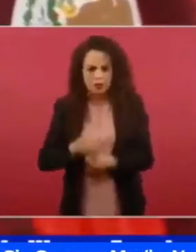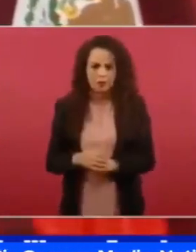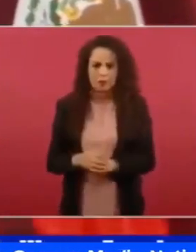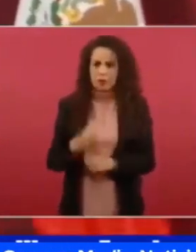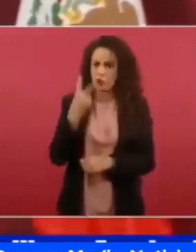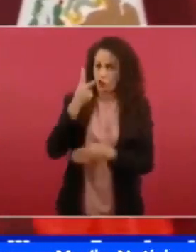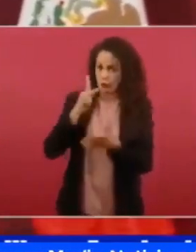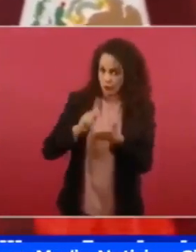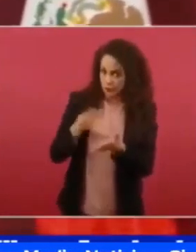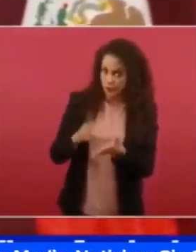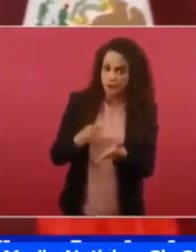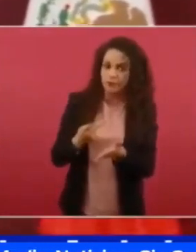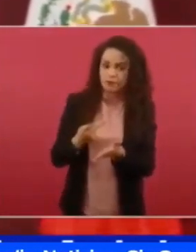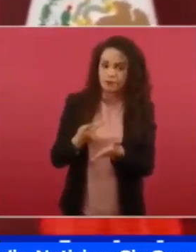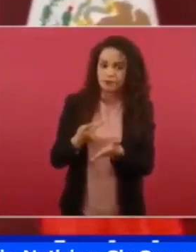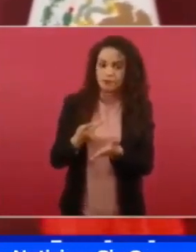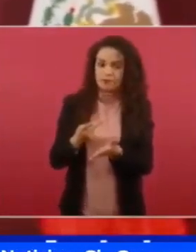tiempo.